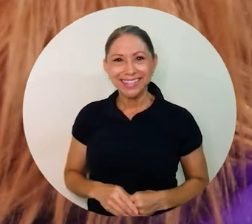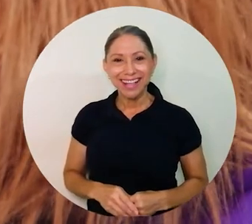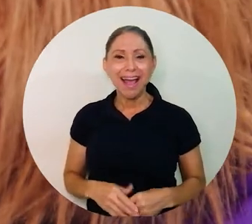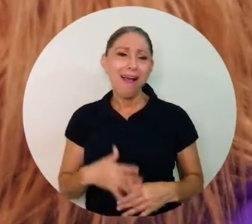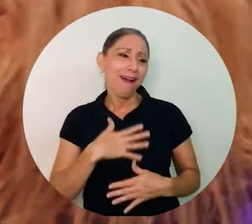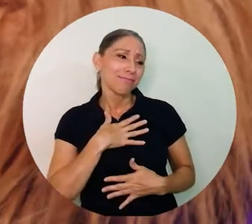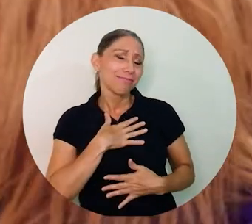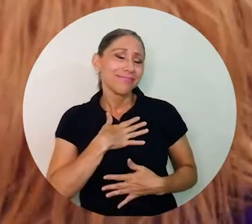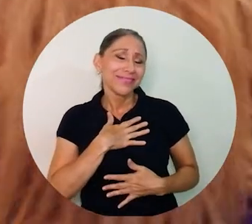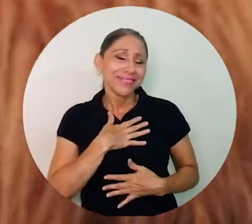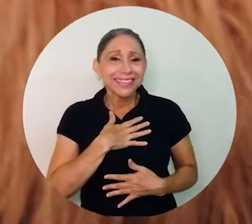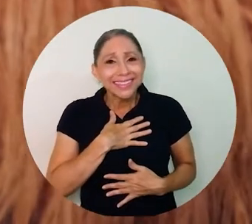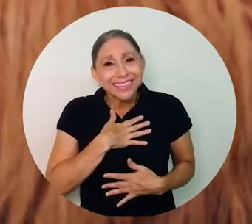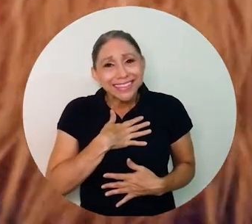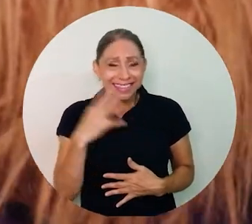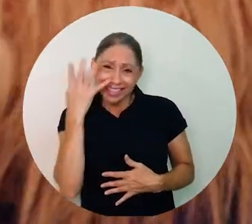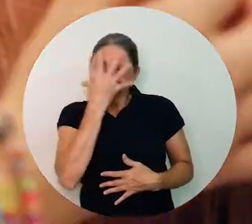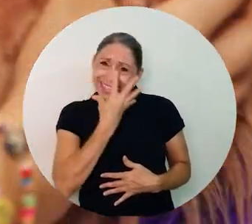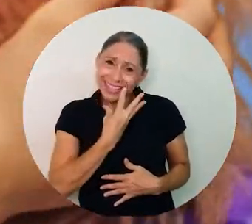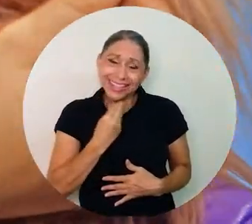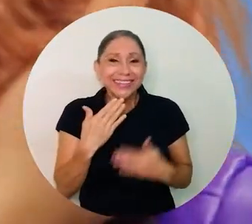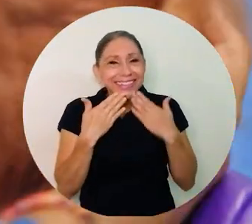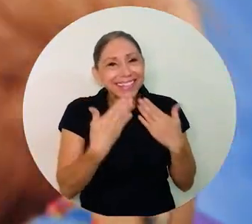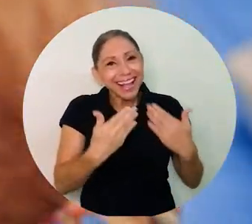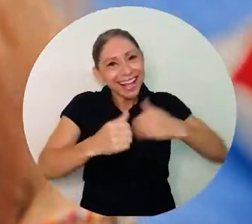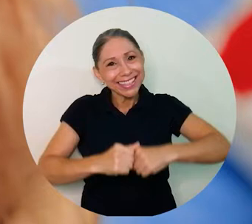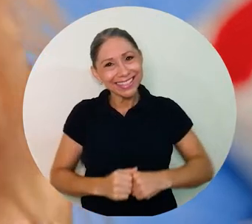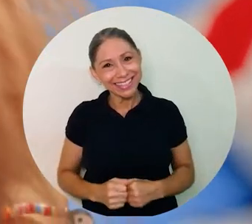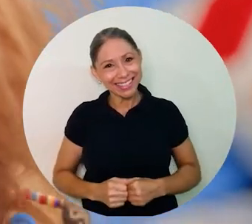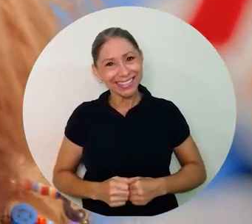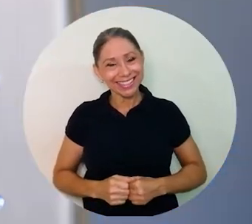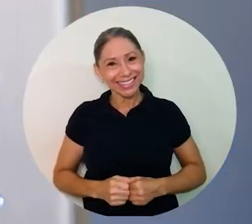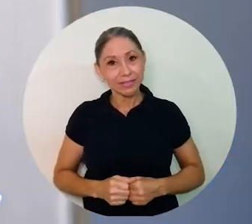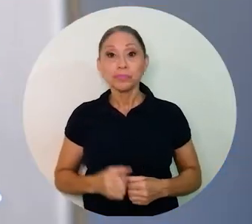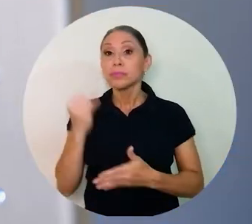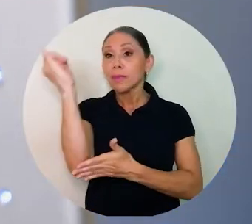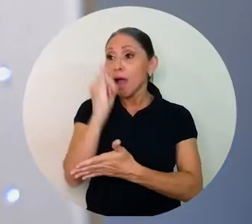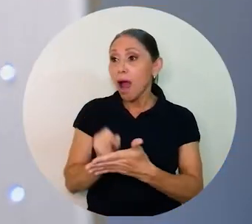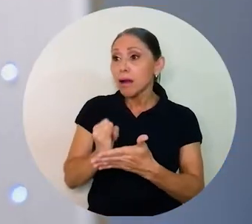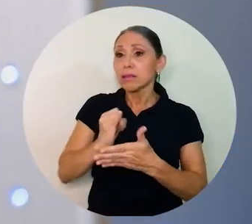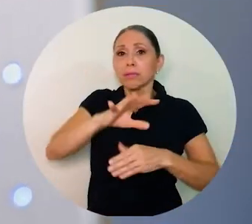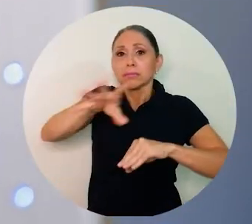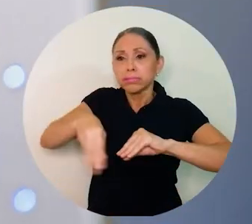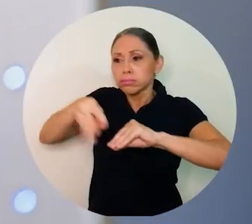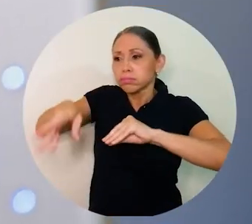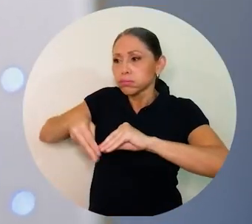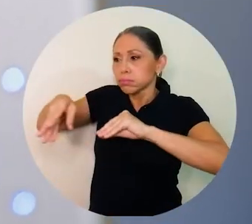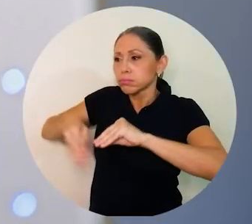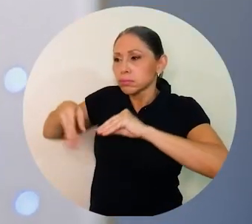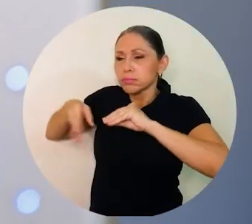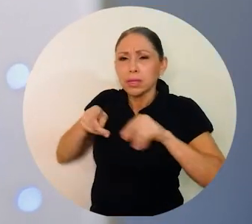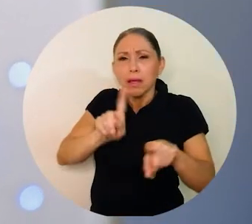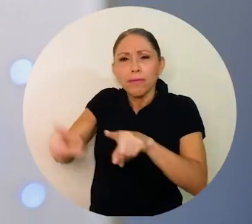¡Ay, Rimi! ¡Qué lindo gesto! ¡Gracias! El arte se nutre de cada experiencia